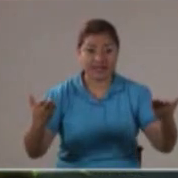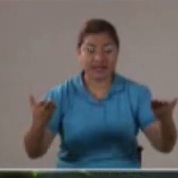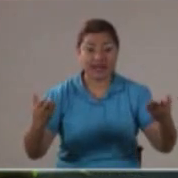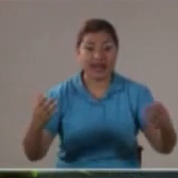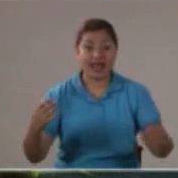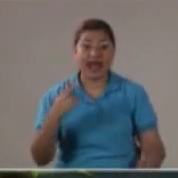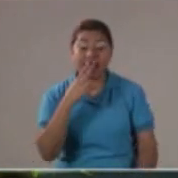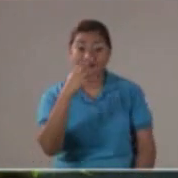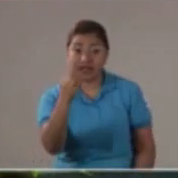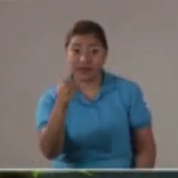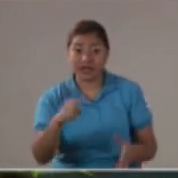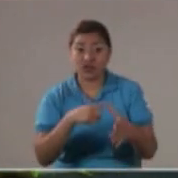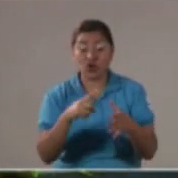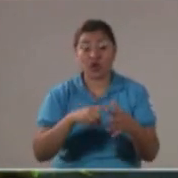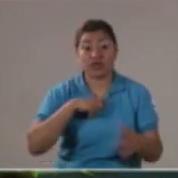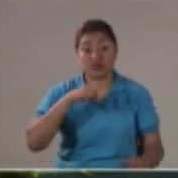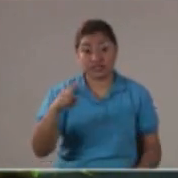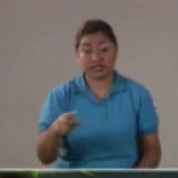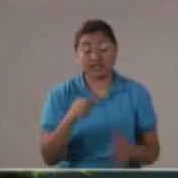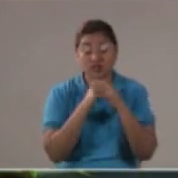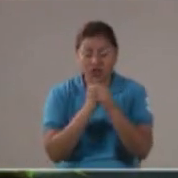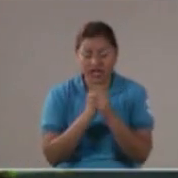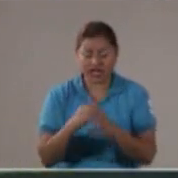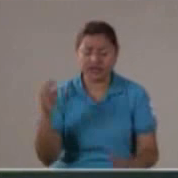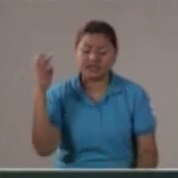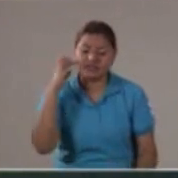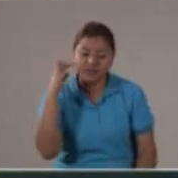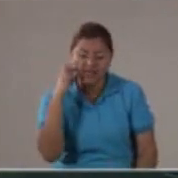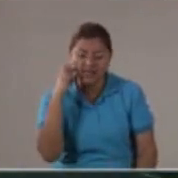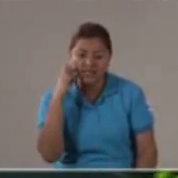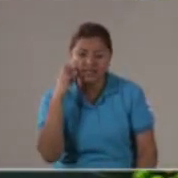al hermano cuando estás orando por él: Padre,